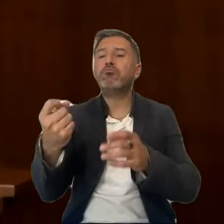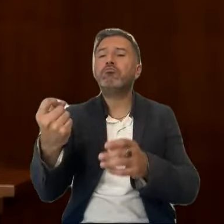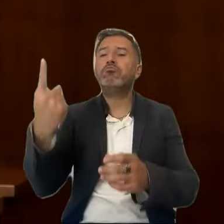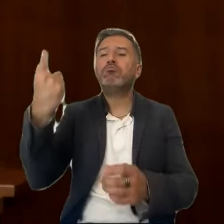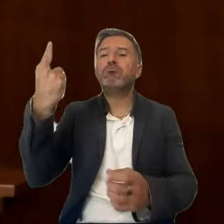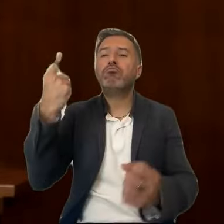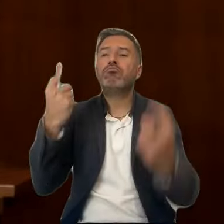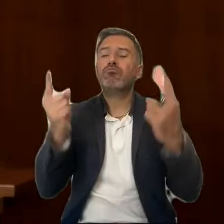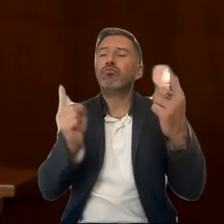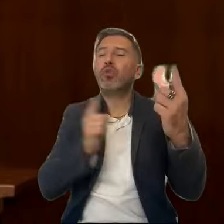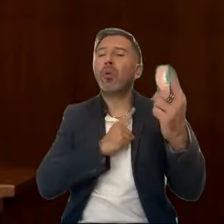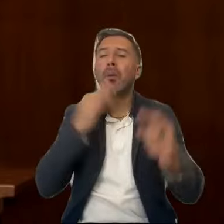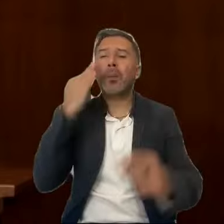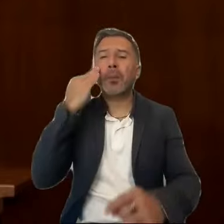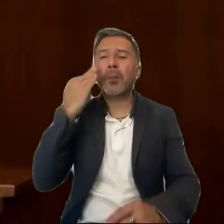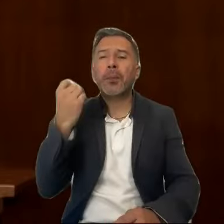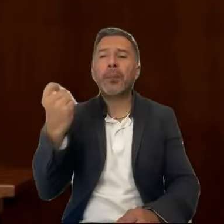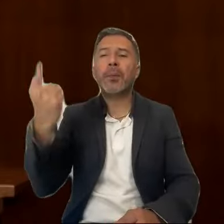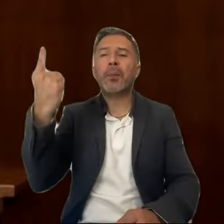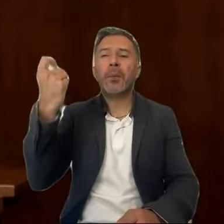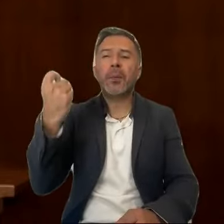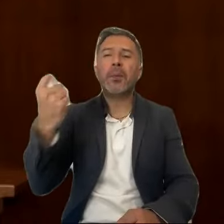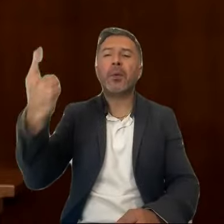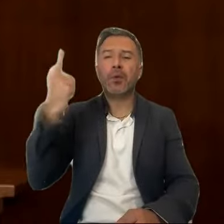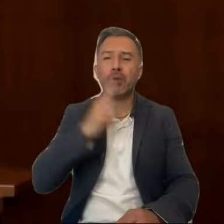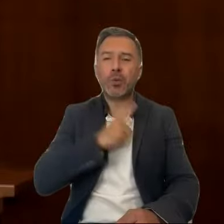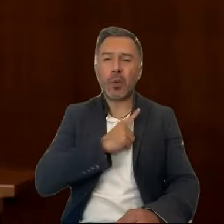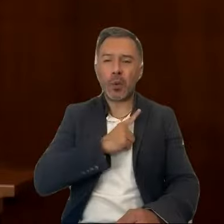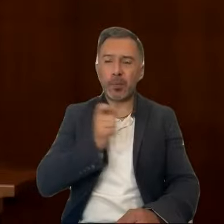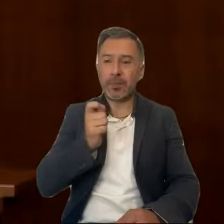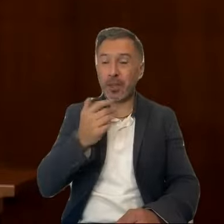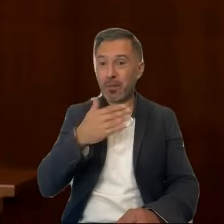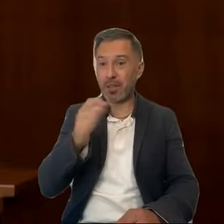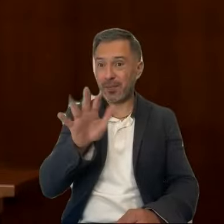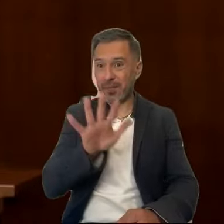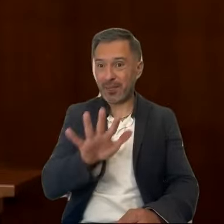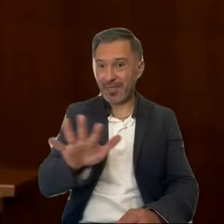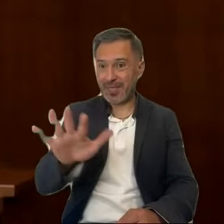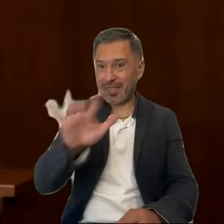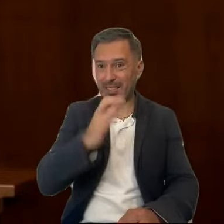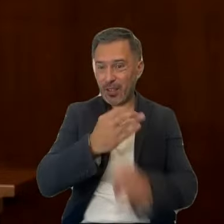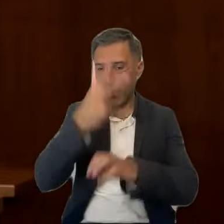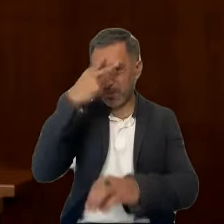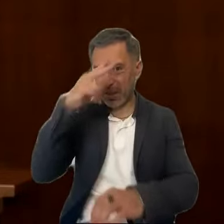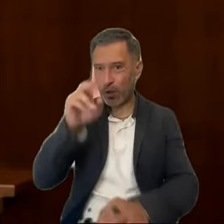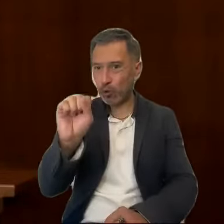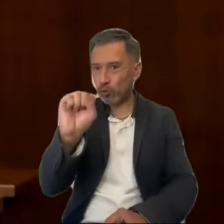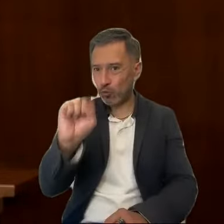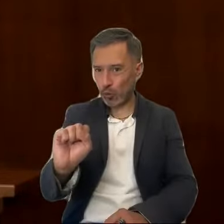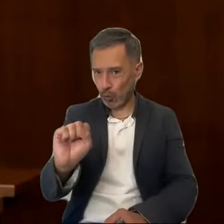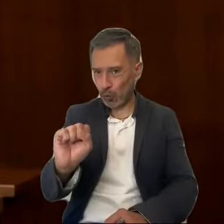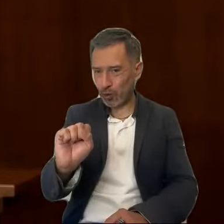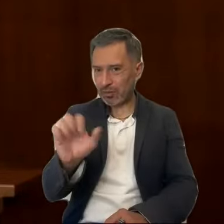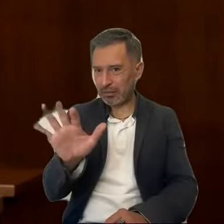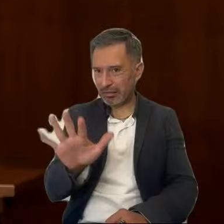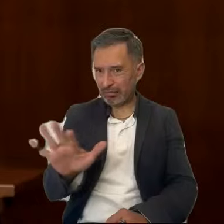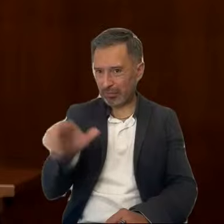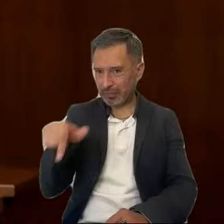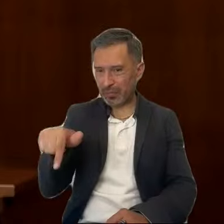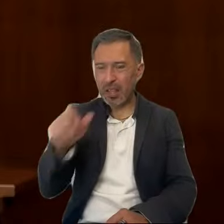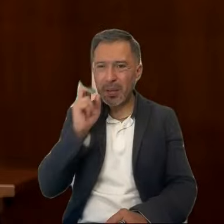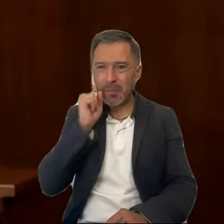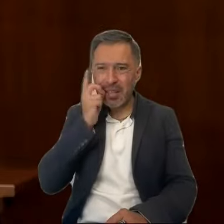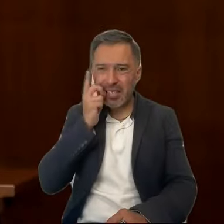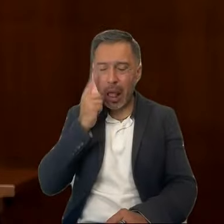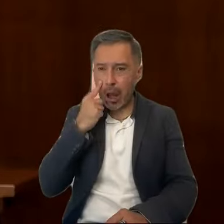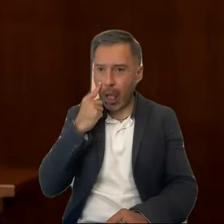duda alguna, destaca la región del sur de la entidad en la producción de mezcal, destacando los